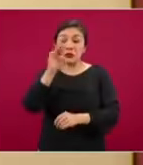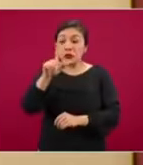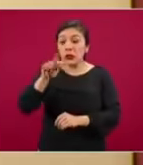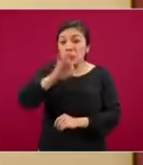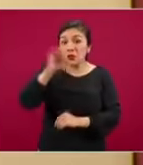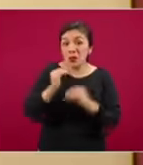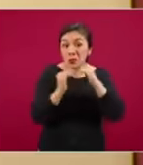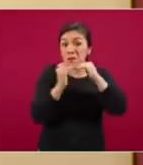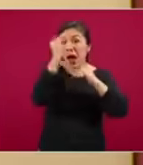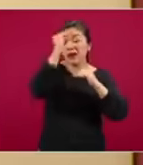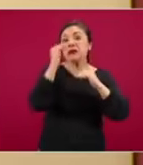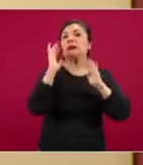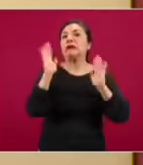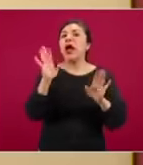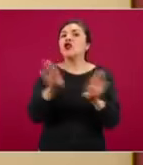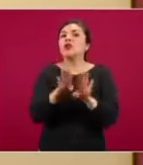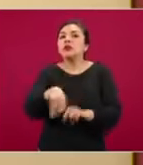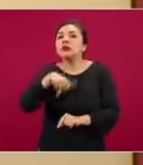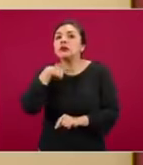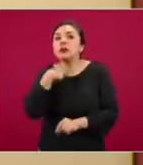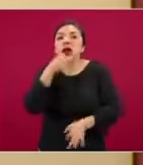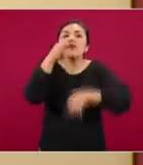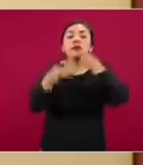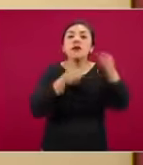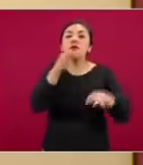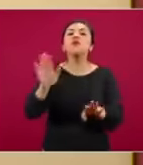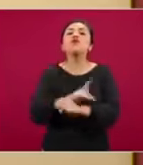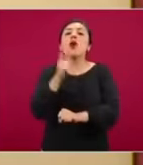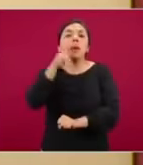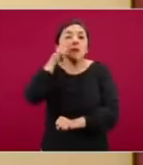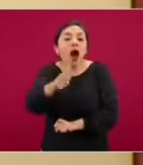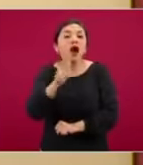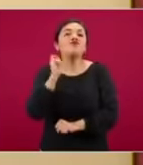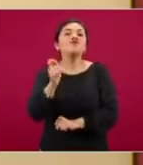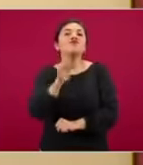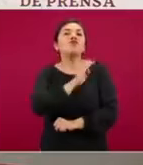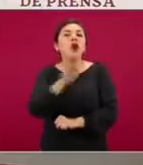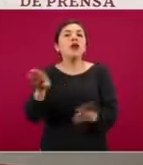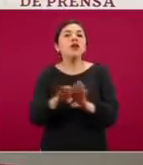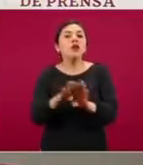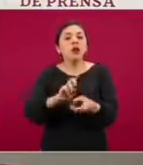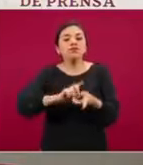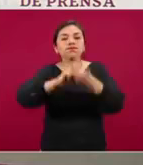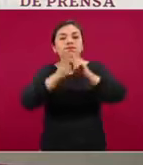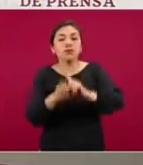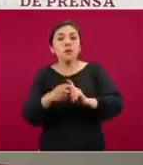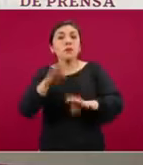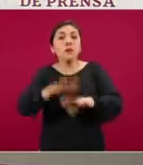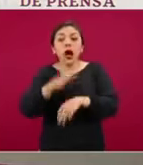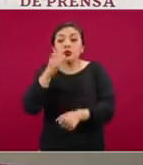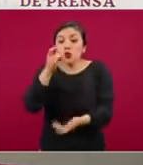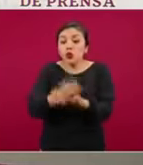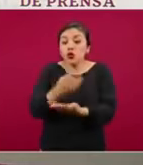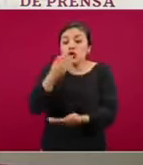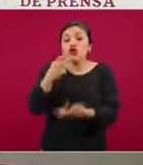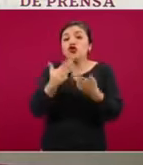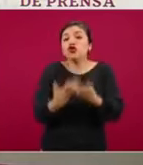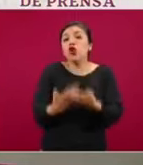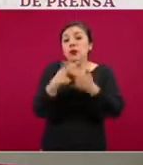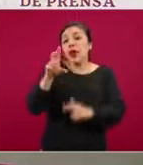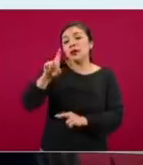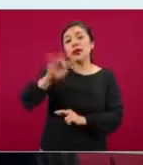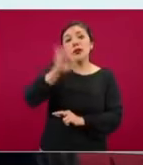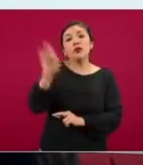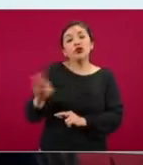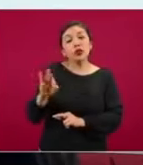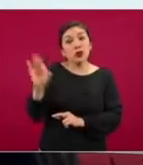70% se prenden un poco las alarmas, porque pues estamos entrando ya a solo un 30% de disponibilidad, que si esta no